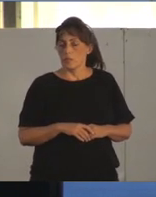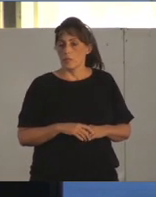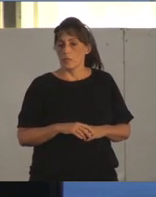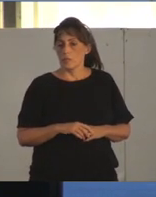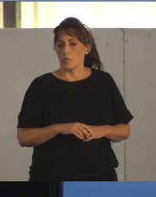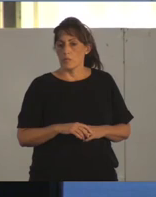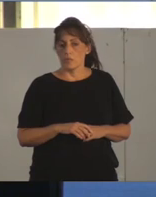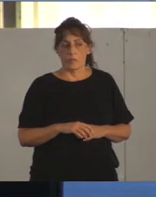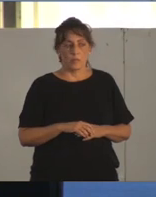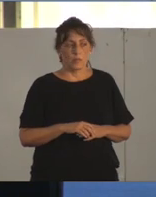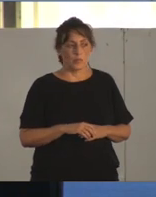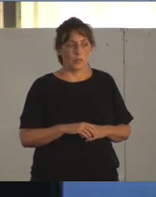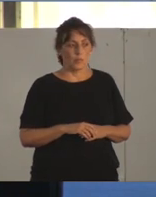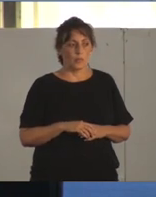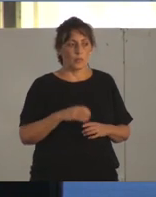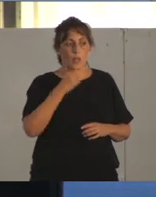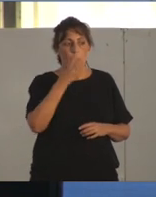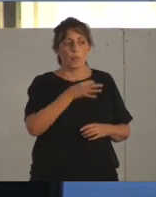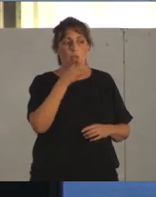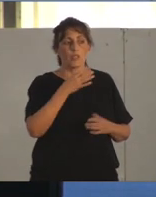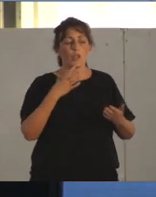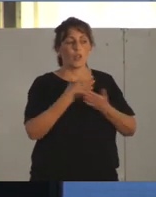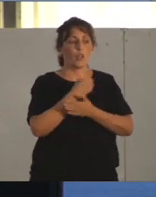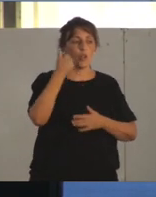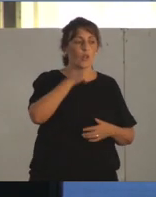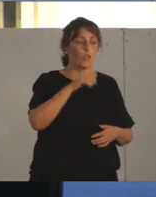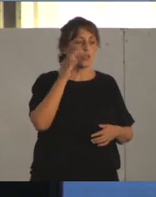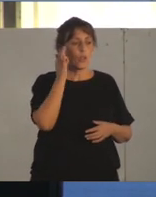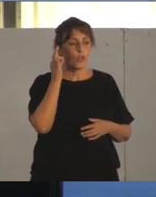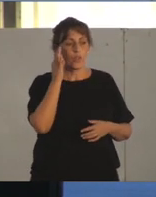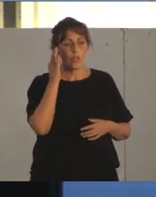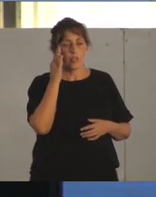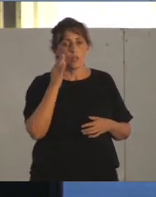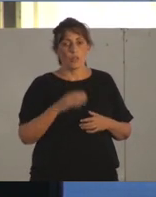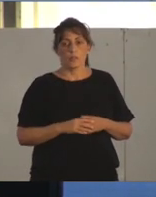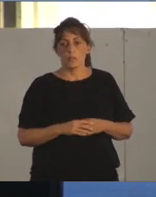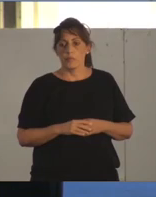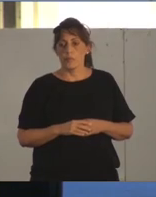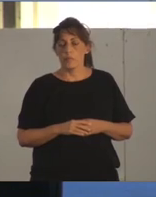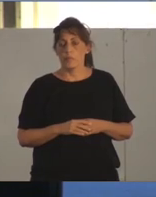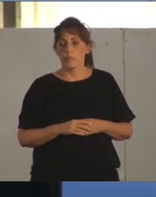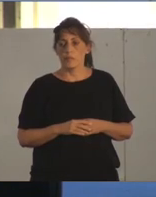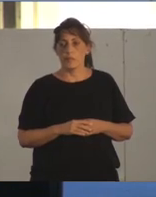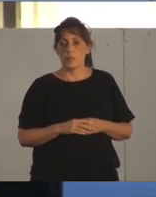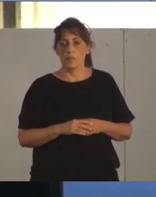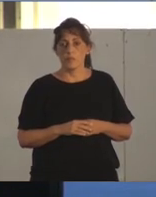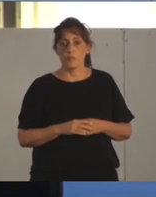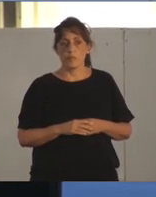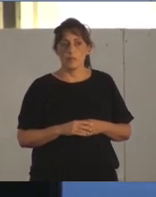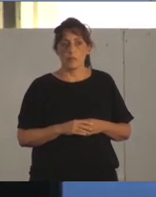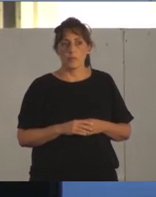a cabeza como la presentante de todo